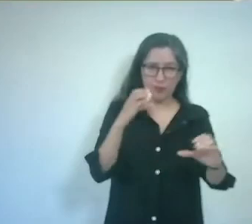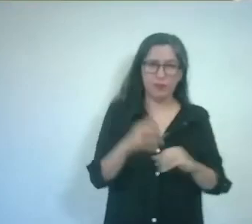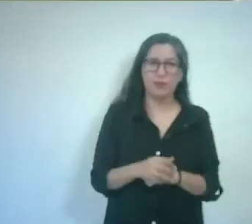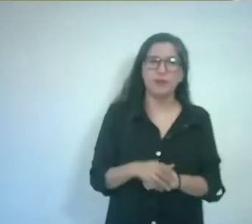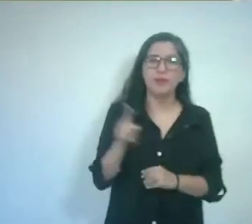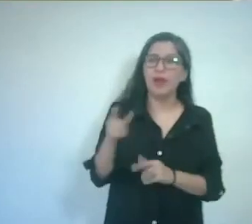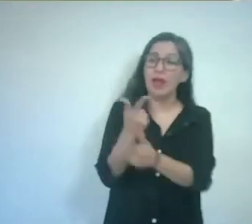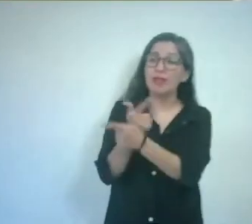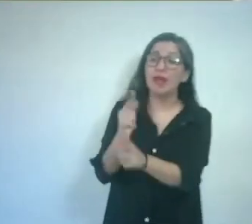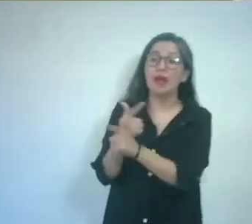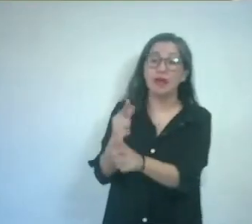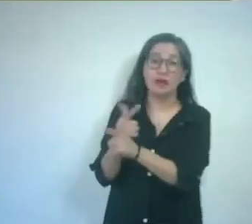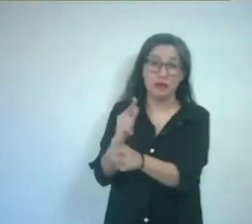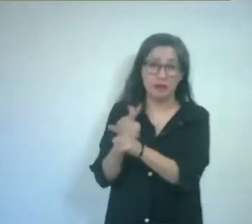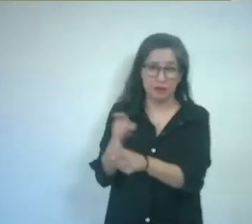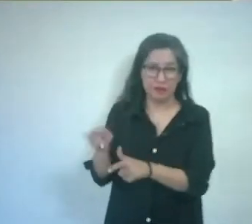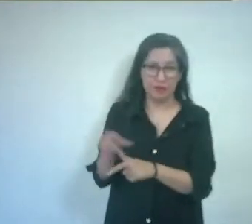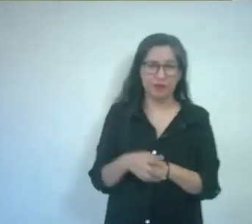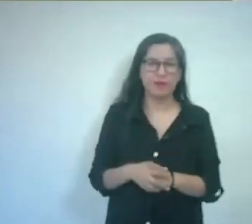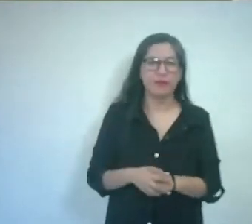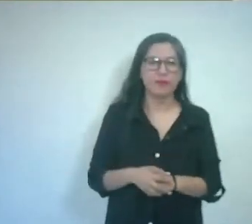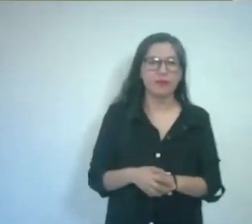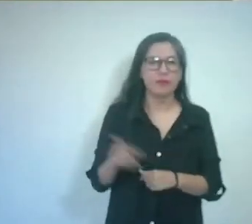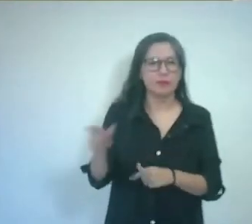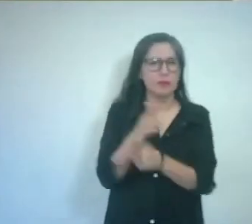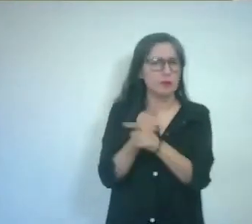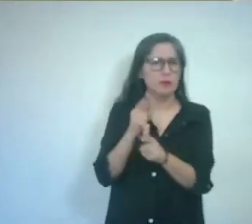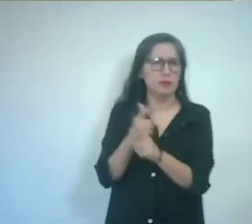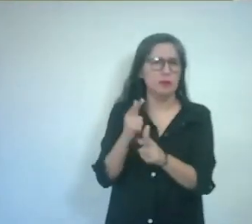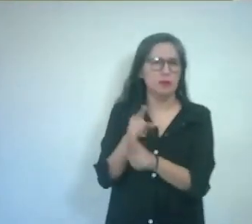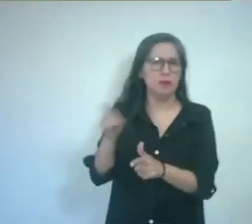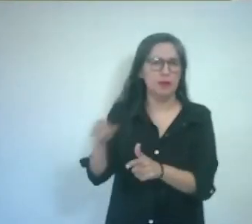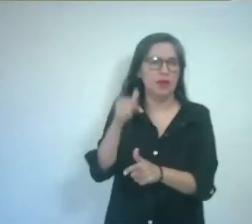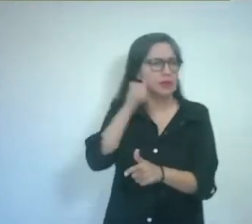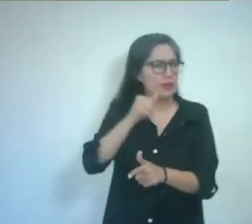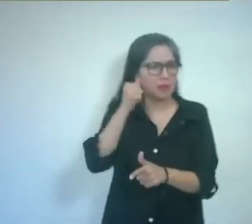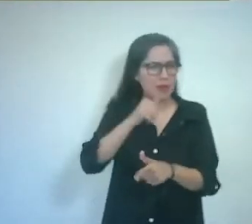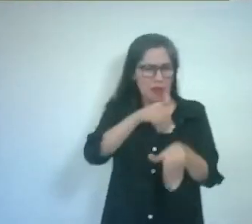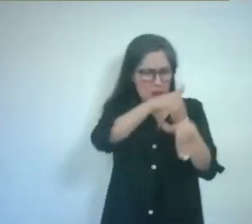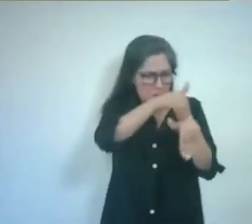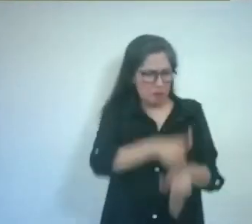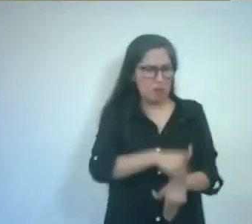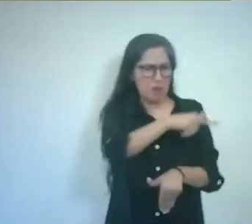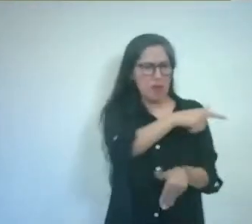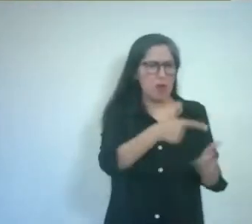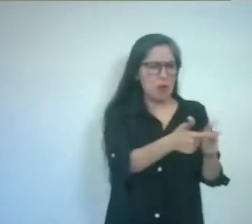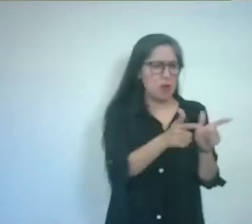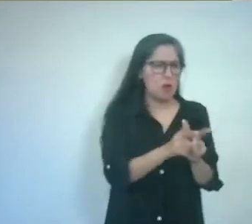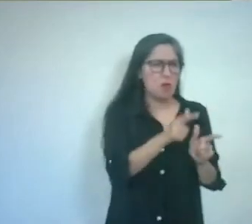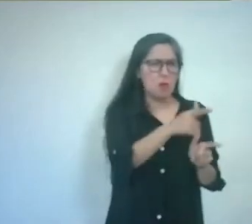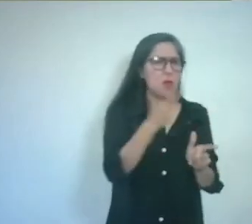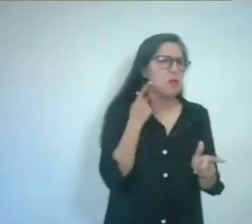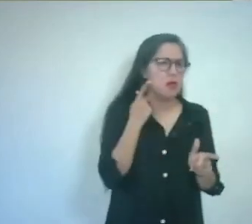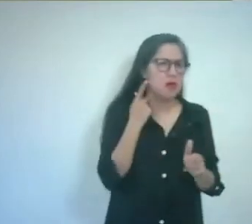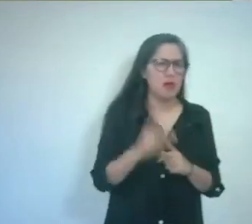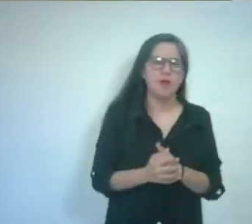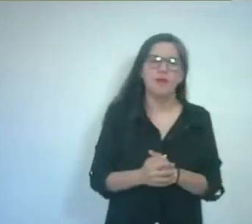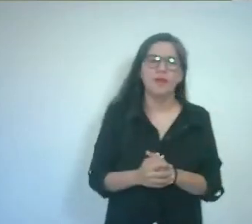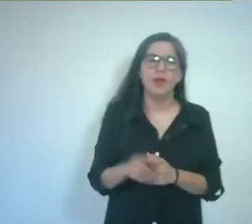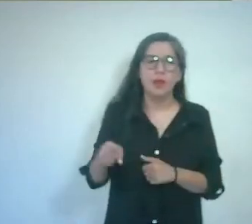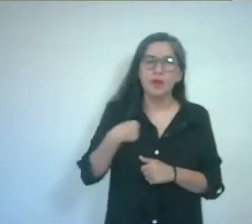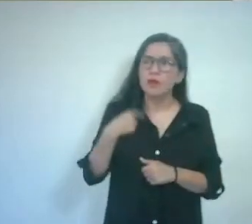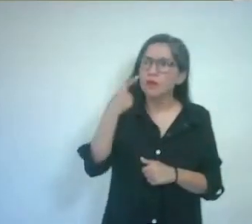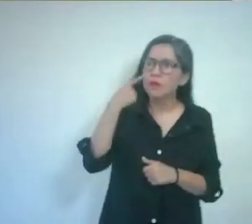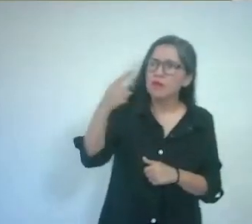denominado taxi, listo a la orden de un partido político. Hemos visto propaganda en el